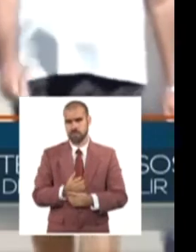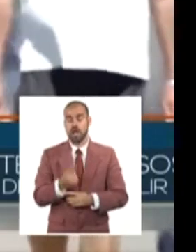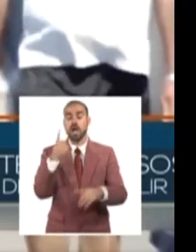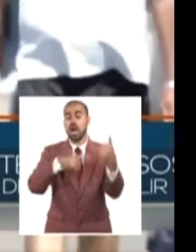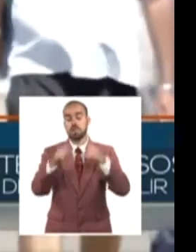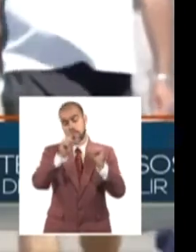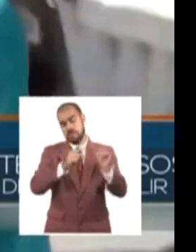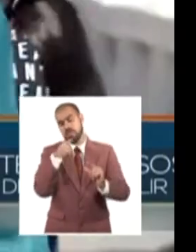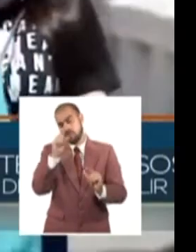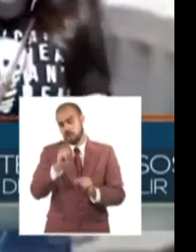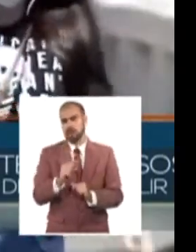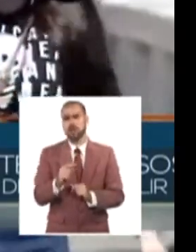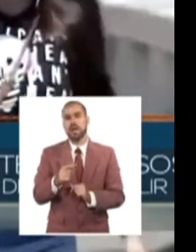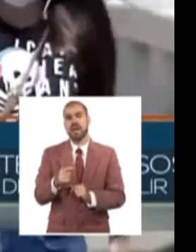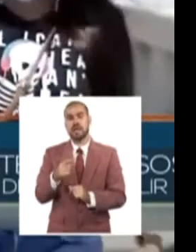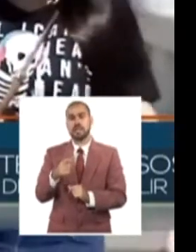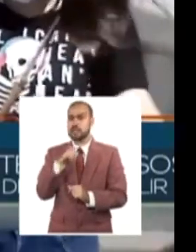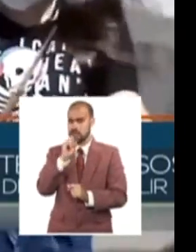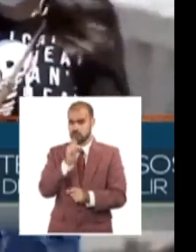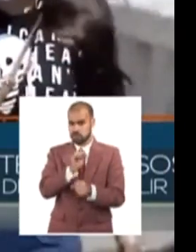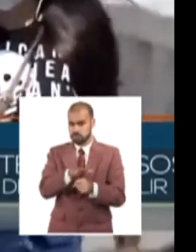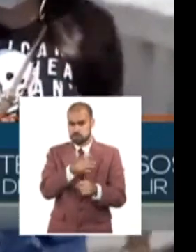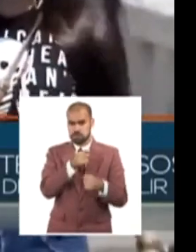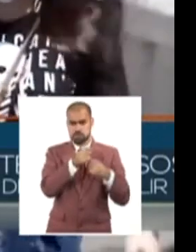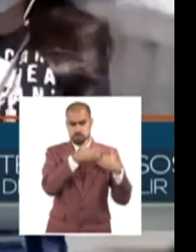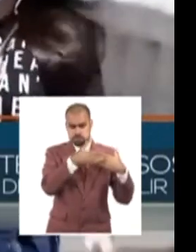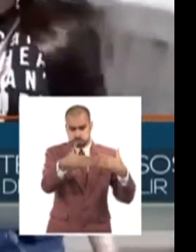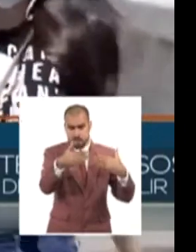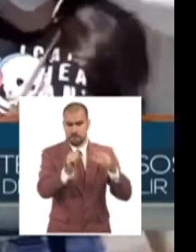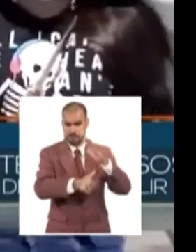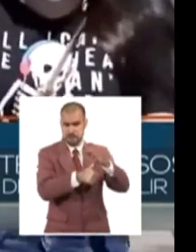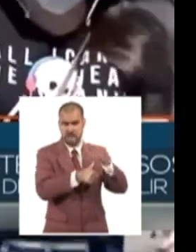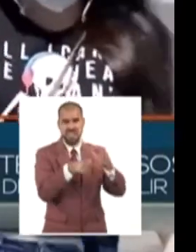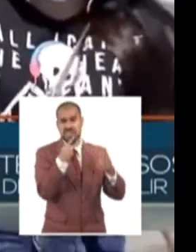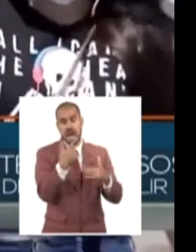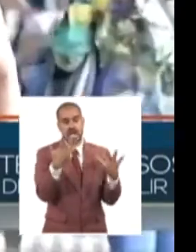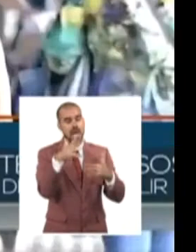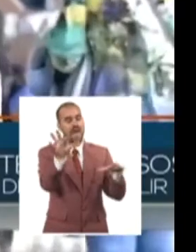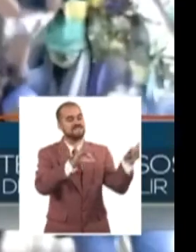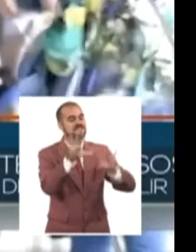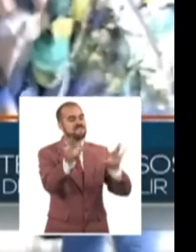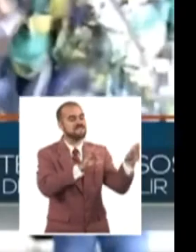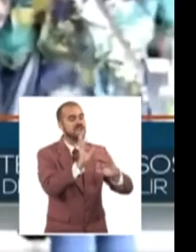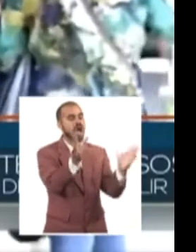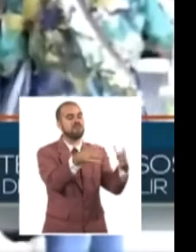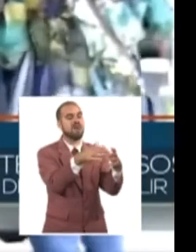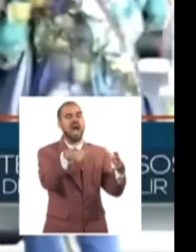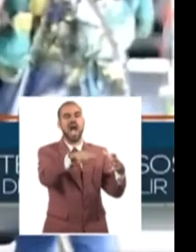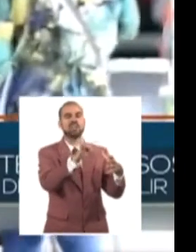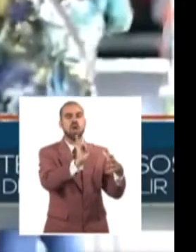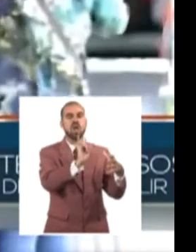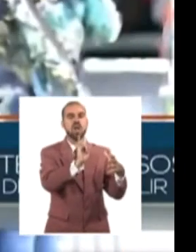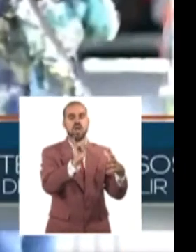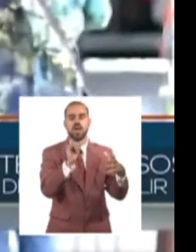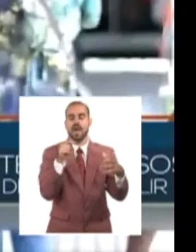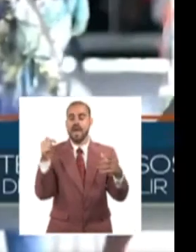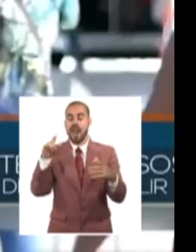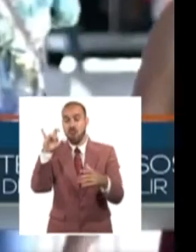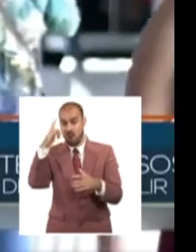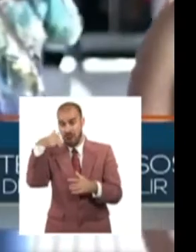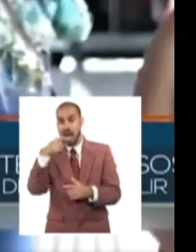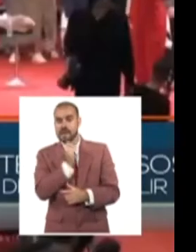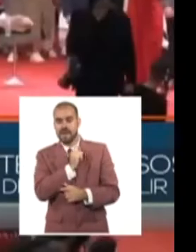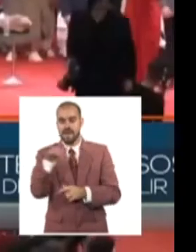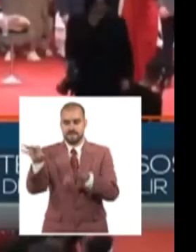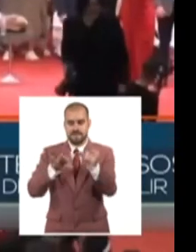presidente quizás el mayor sea buscar votos de conservadores y liberales que rechazan a bolsonaro creen que él debe reforzar